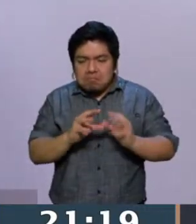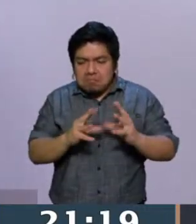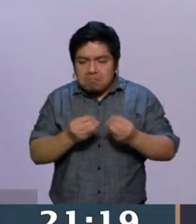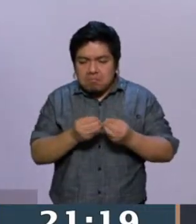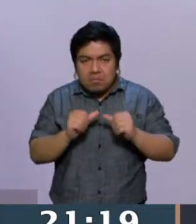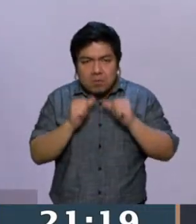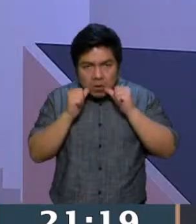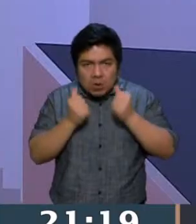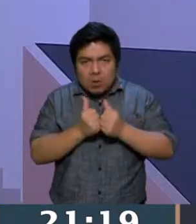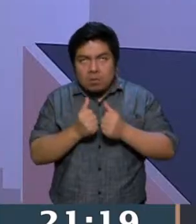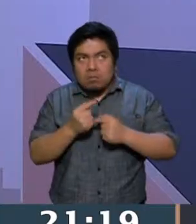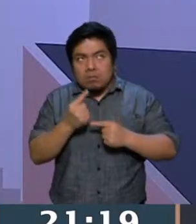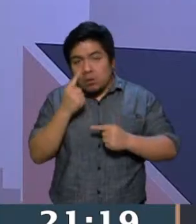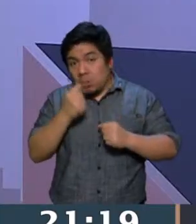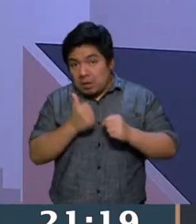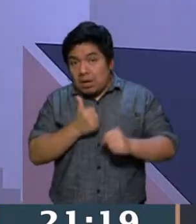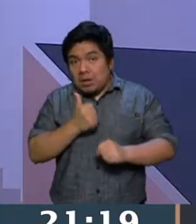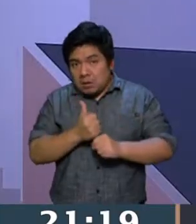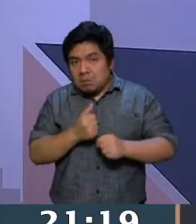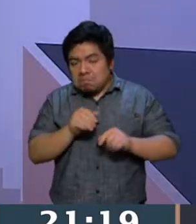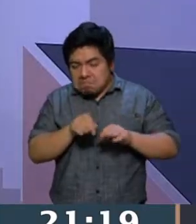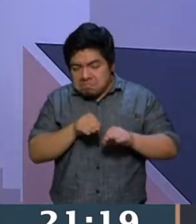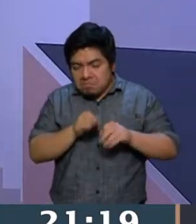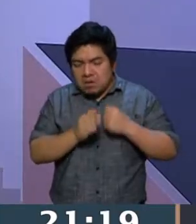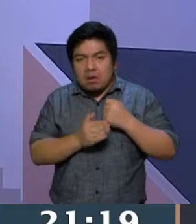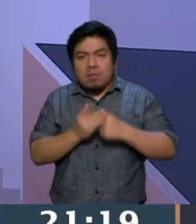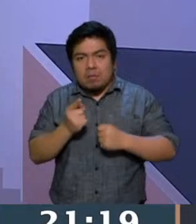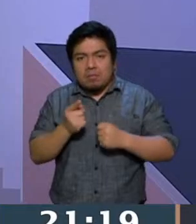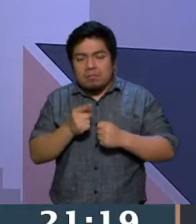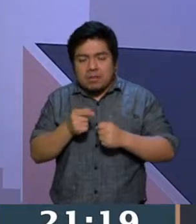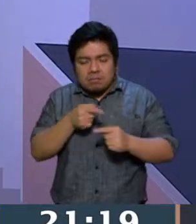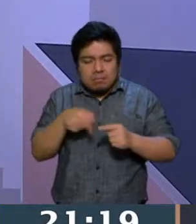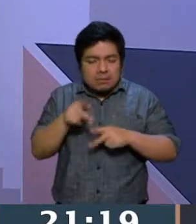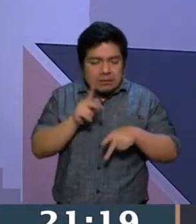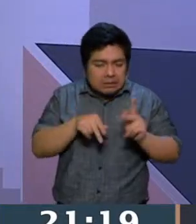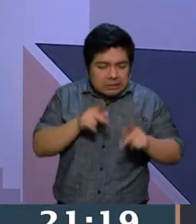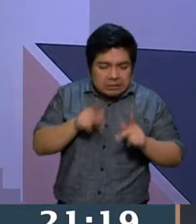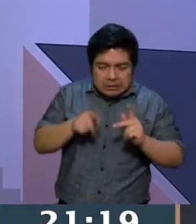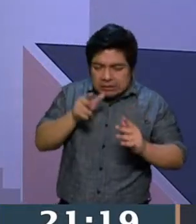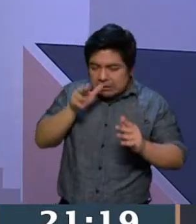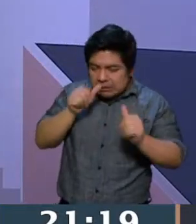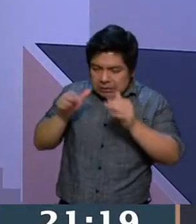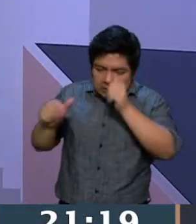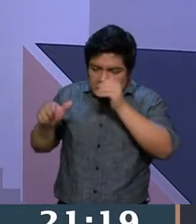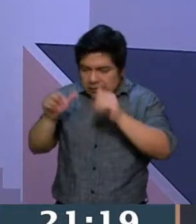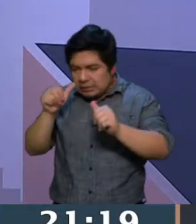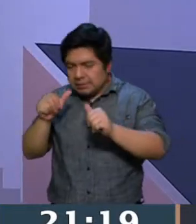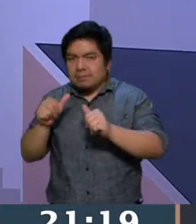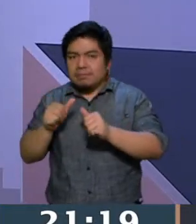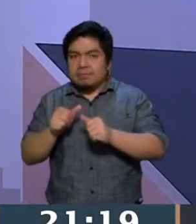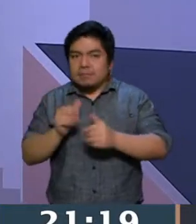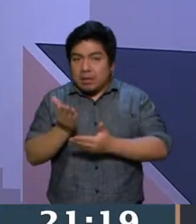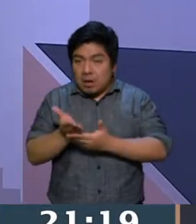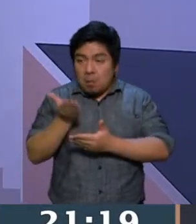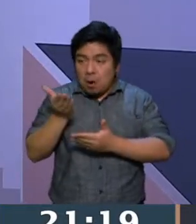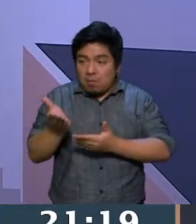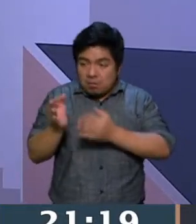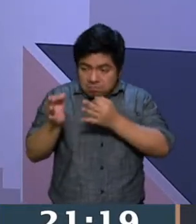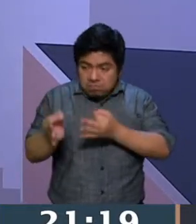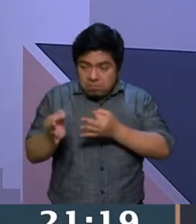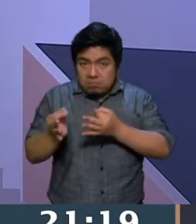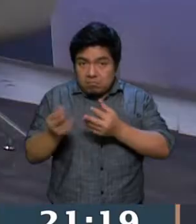Pues llevamos más de un año trabajando justo para llegar a consensos y hacer una propuesta muy sólida técnicamente, pero que también